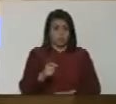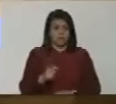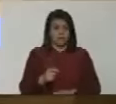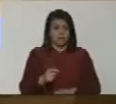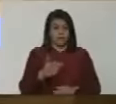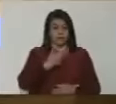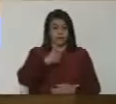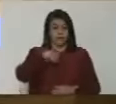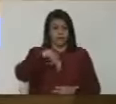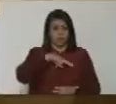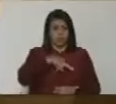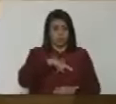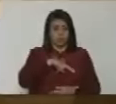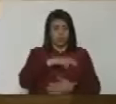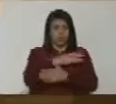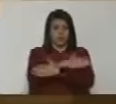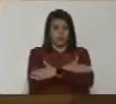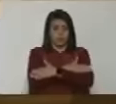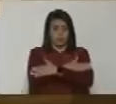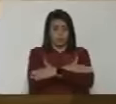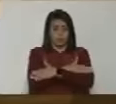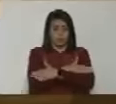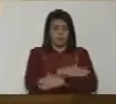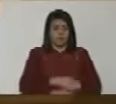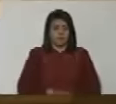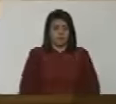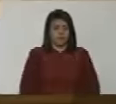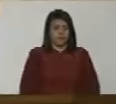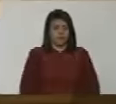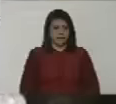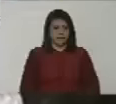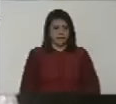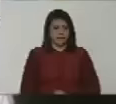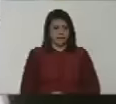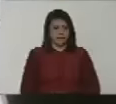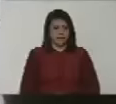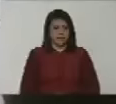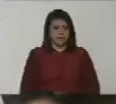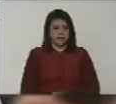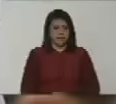Vaya nuestras felicitaciones.